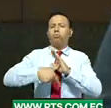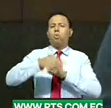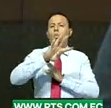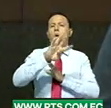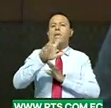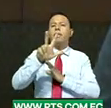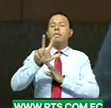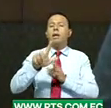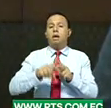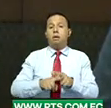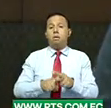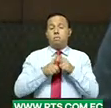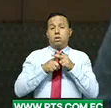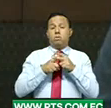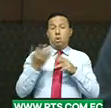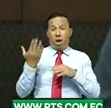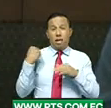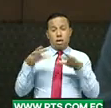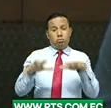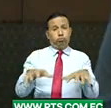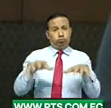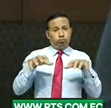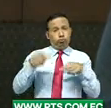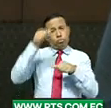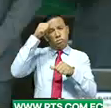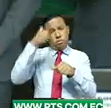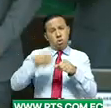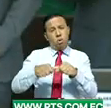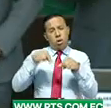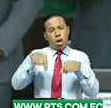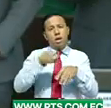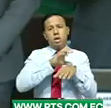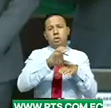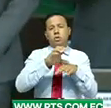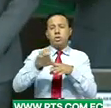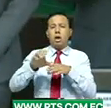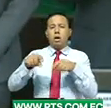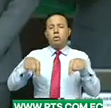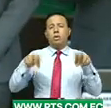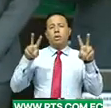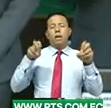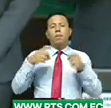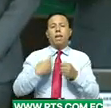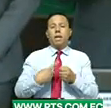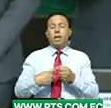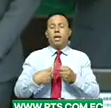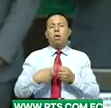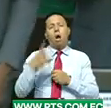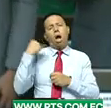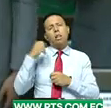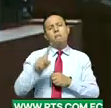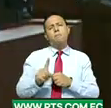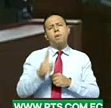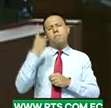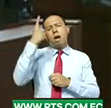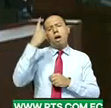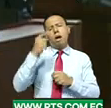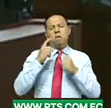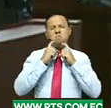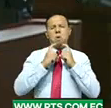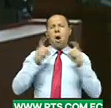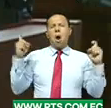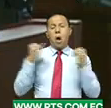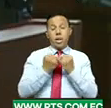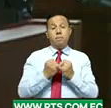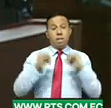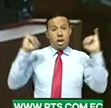43 minutos de haber iniciado la sesión conmemorativa del Consejo Metropolitano de Quito por el primer grito de la independencia, cuando de pronto